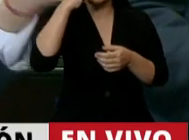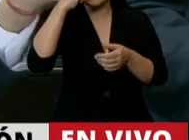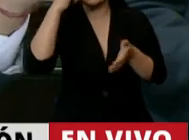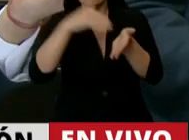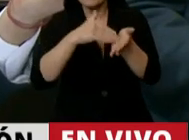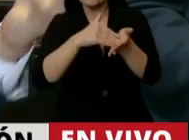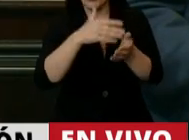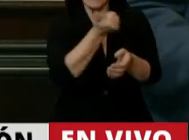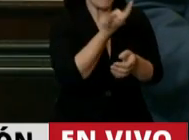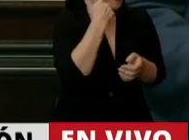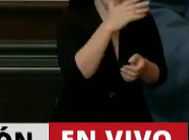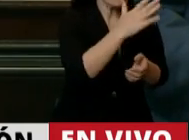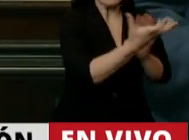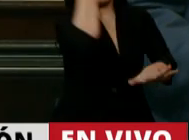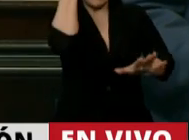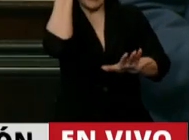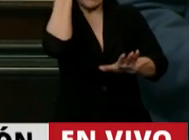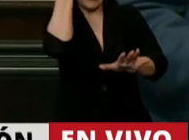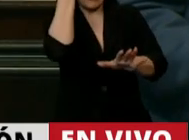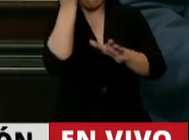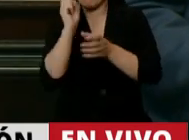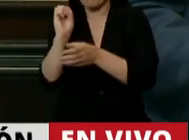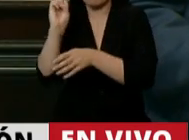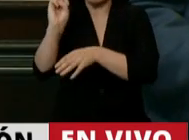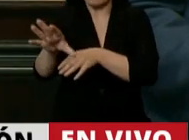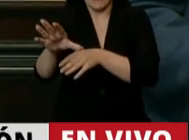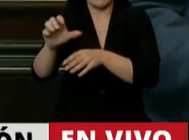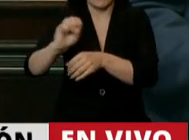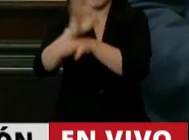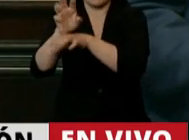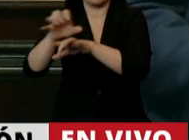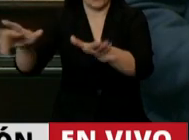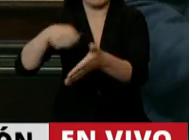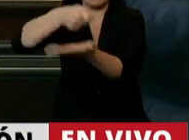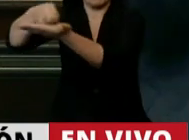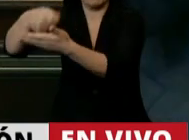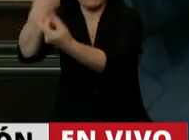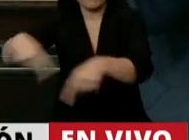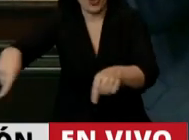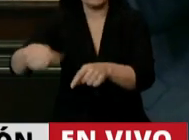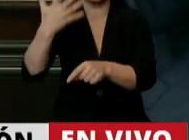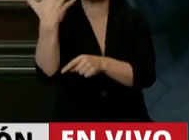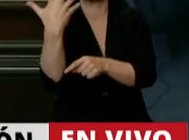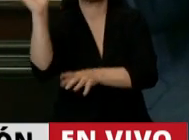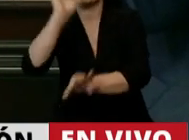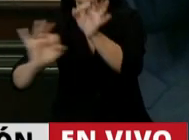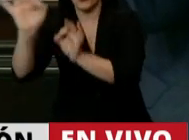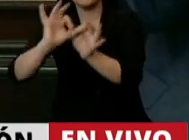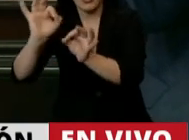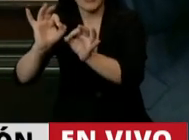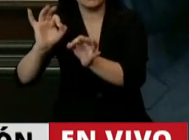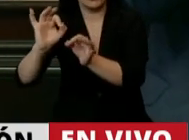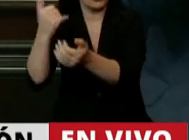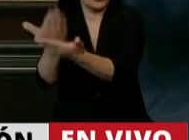AFI, del espionaje, y llevarlos al tratamiento del COVID y de los 5 proyectos que teníamos en